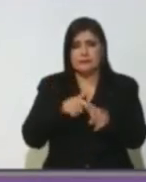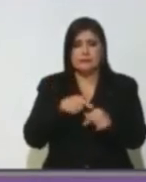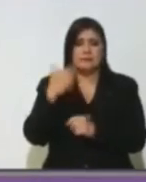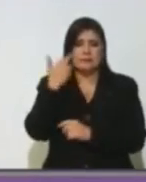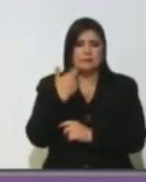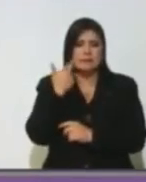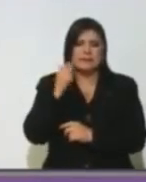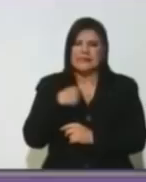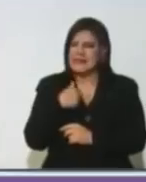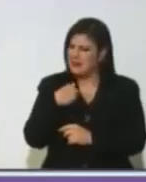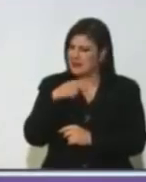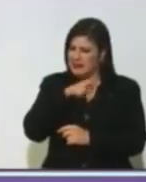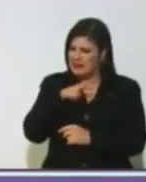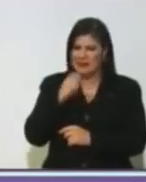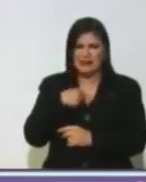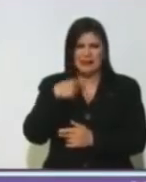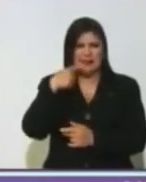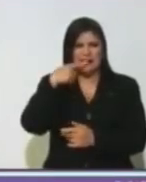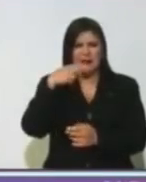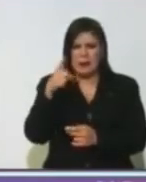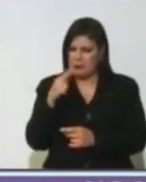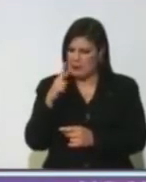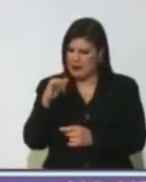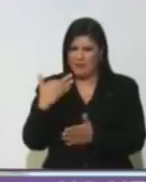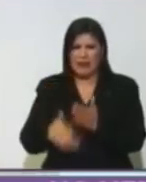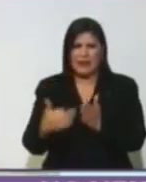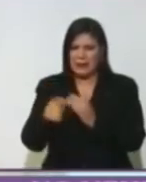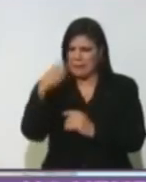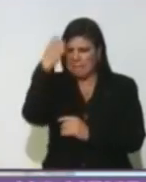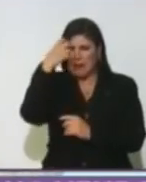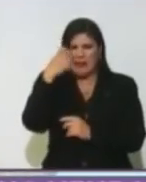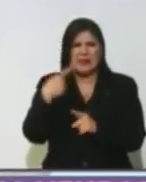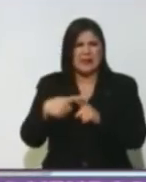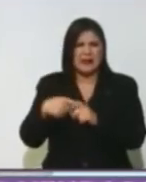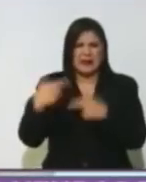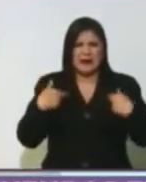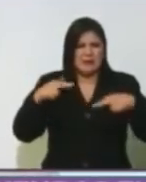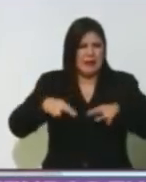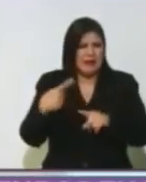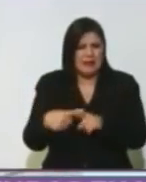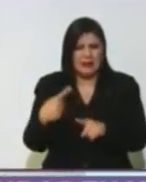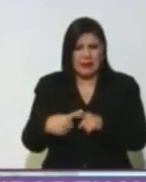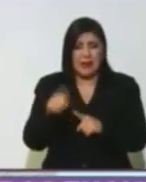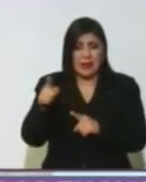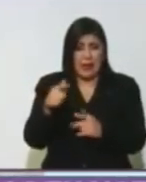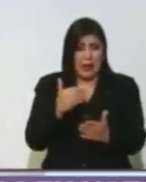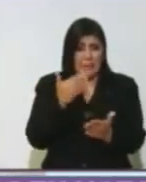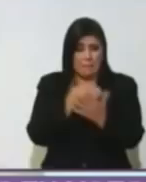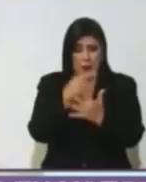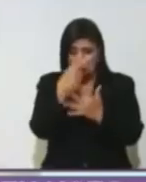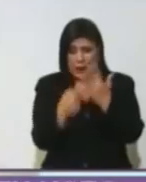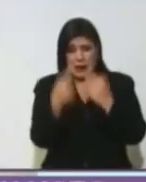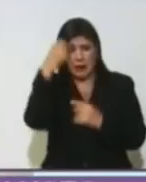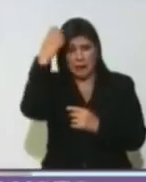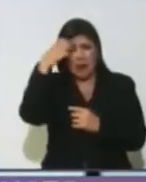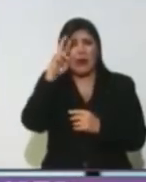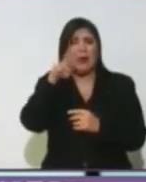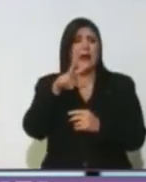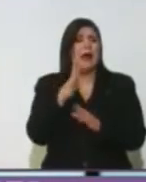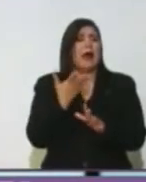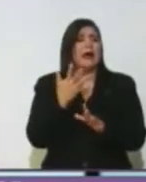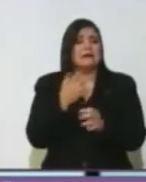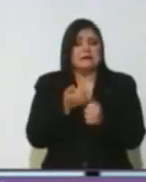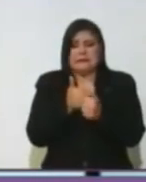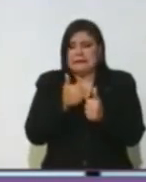o sea porque yo no sé representan realmente miquel las propuestas de mikel arriola son la regresión en